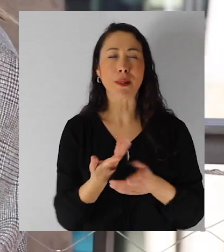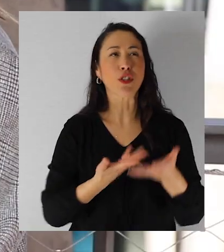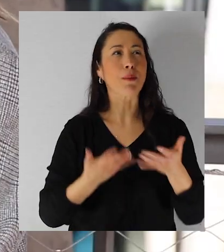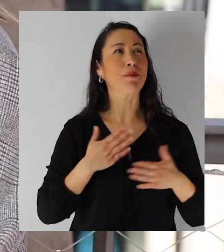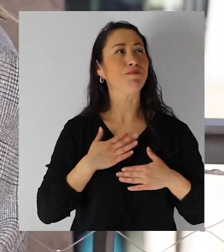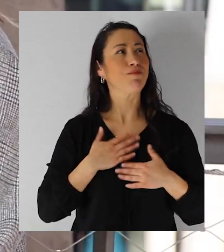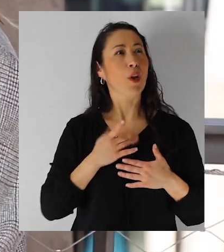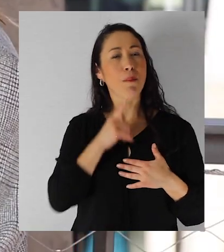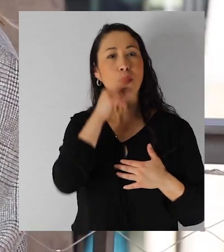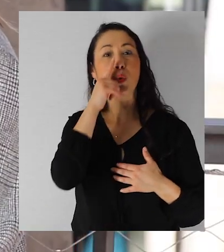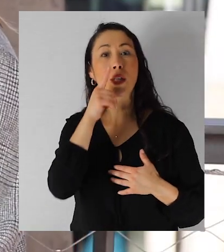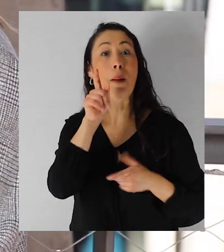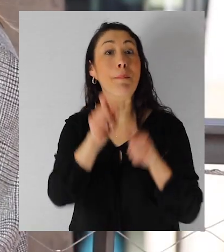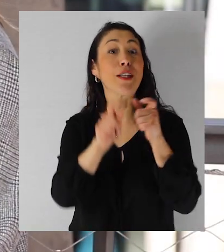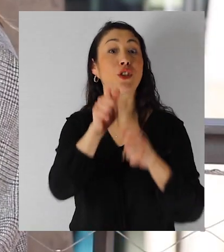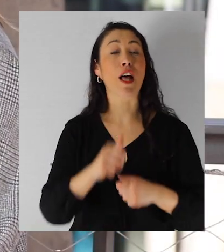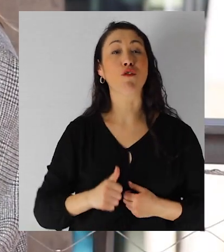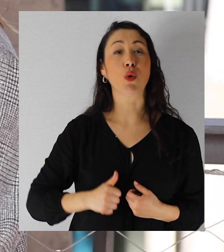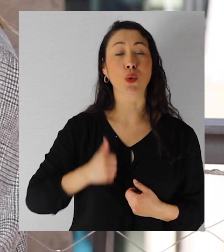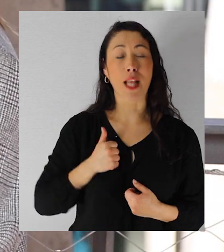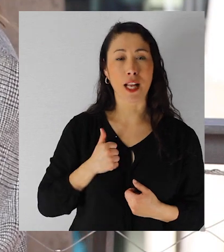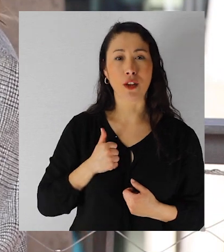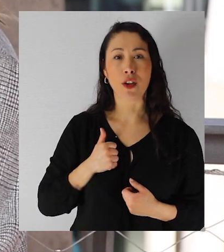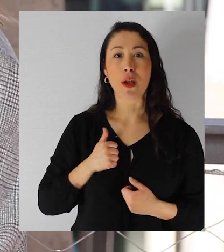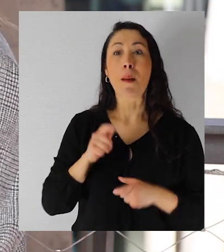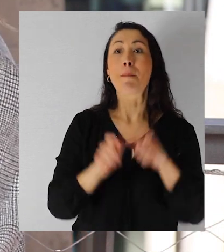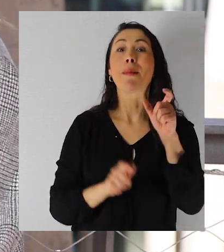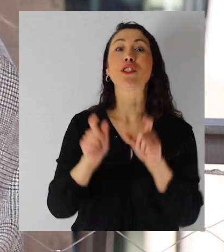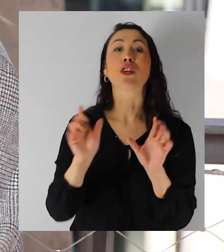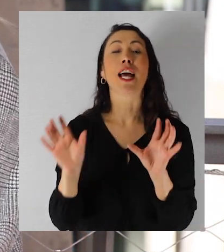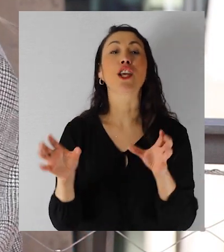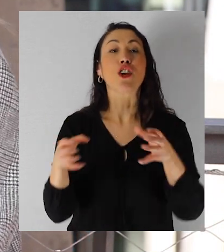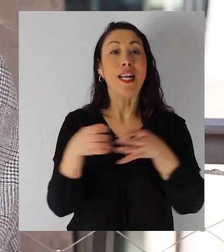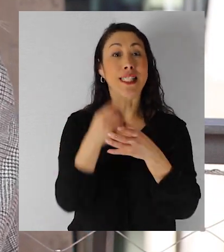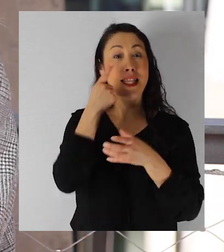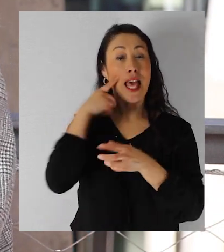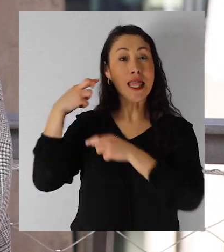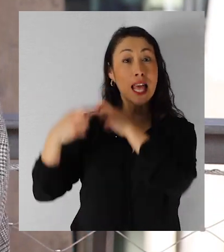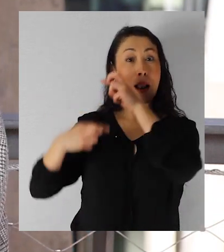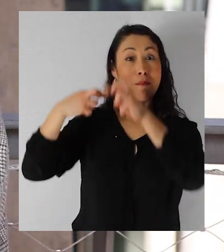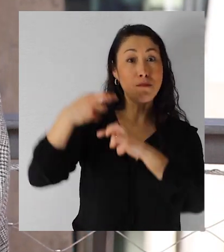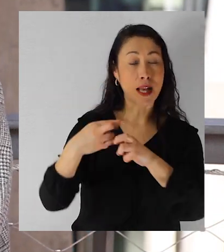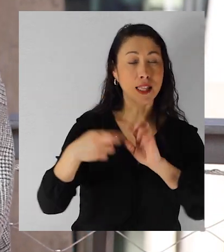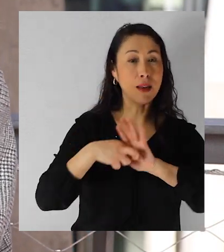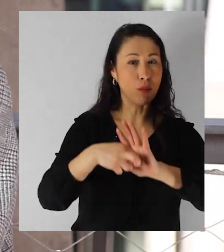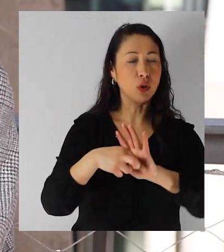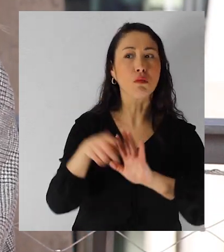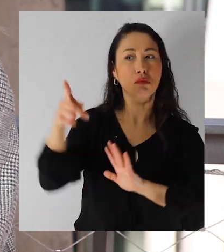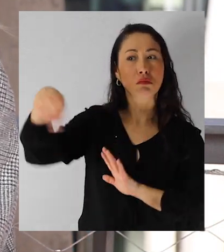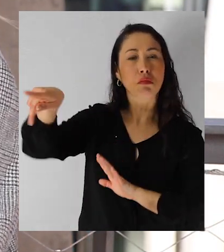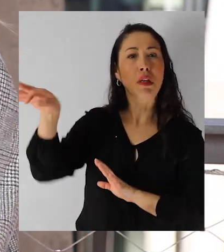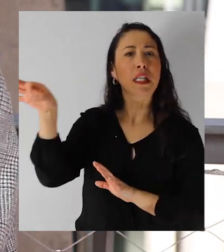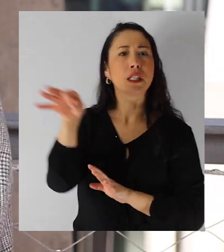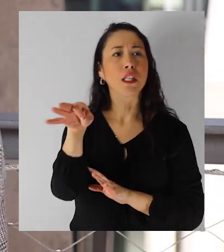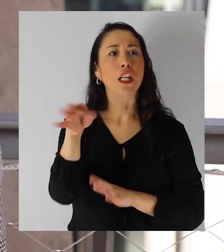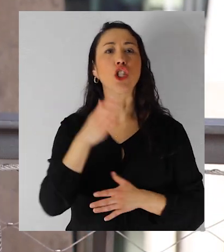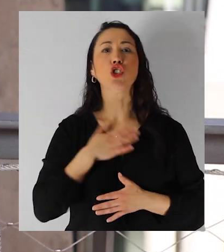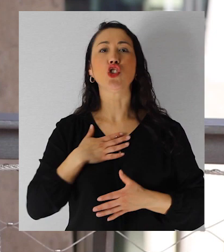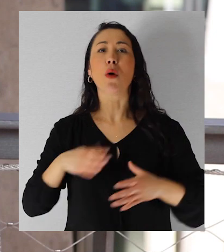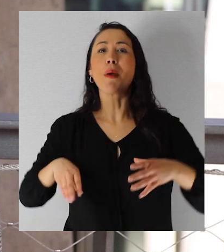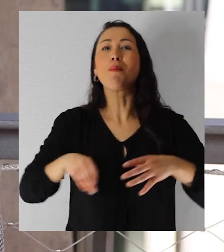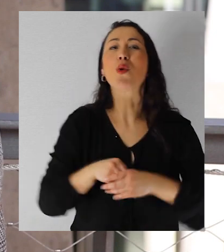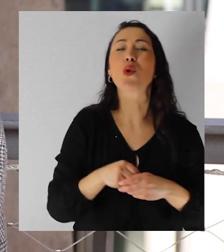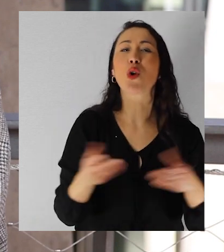que los voluntarios y los organizadores del Día de los Patrimonios probablemente van a decir, bueno, ¿y cómo me